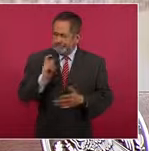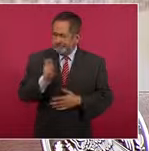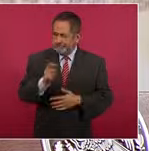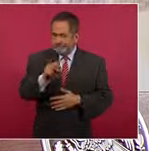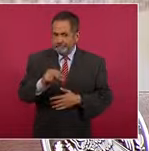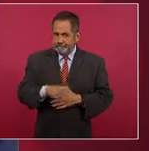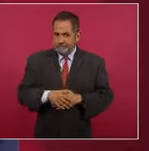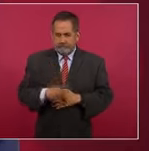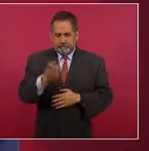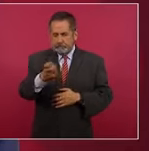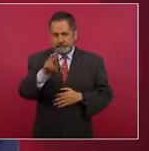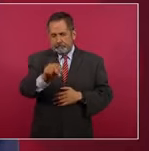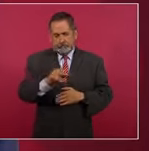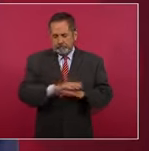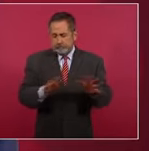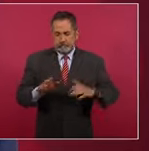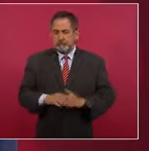no es así.